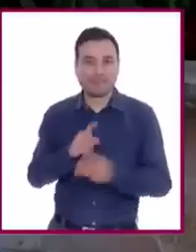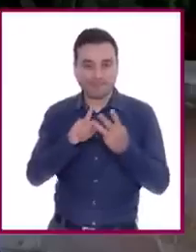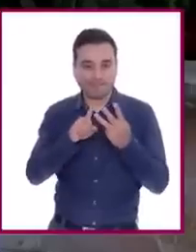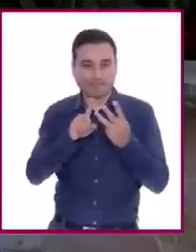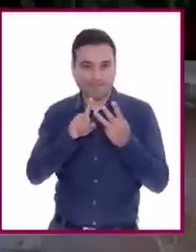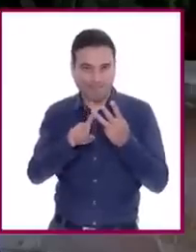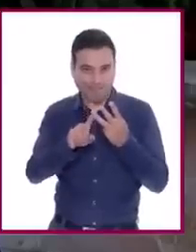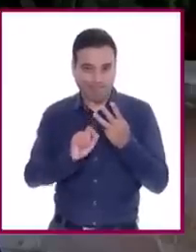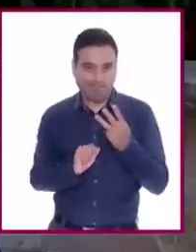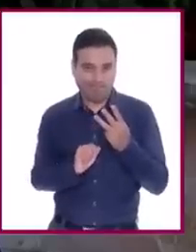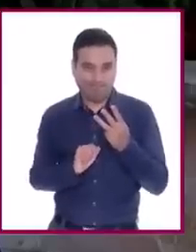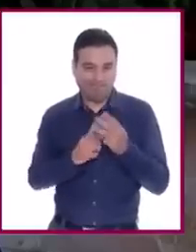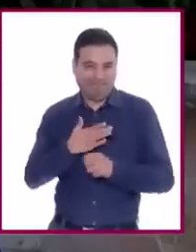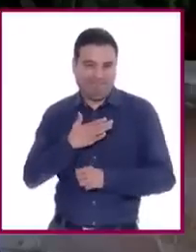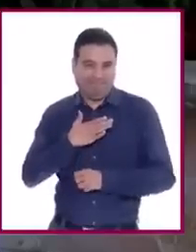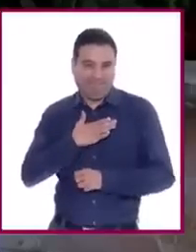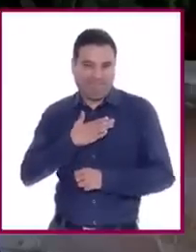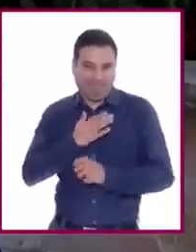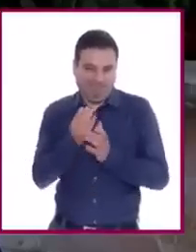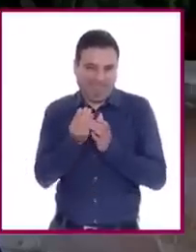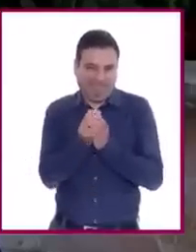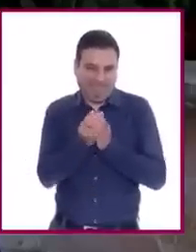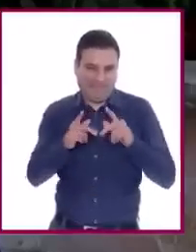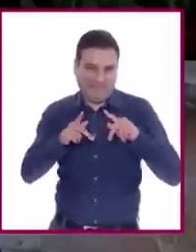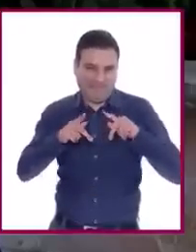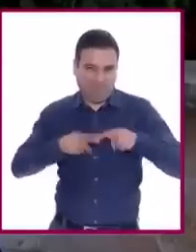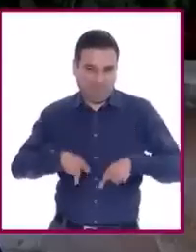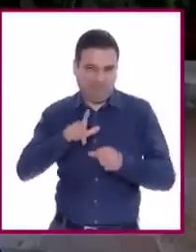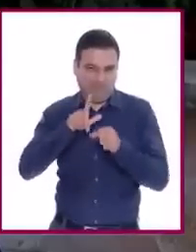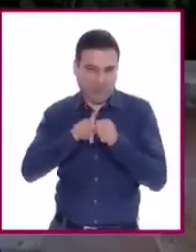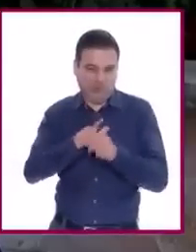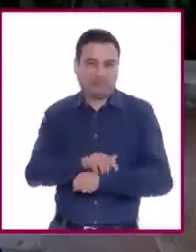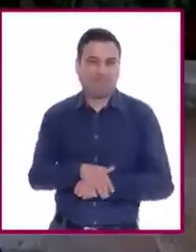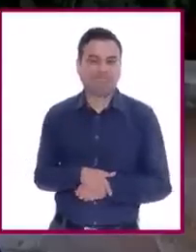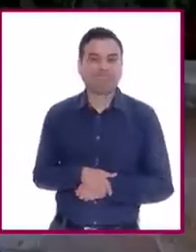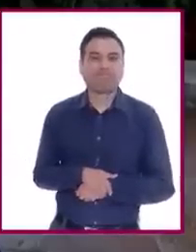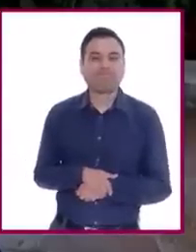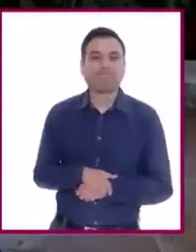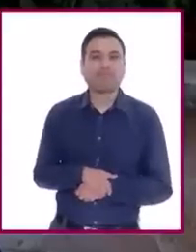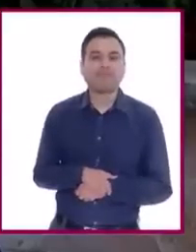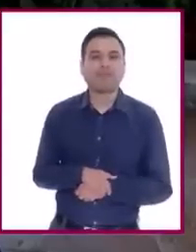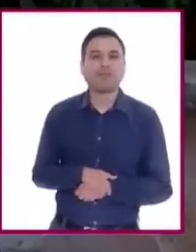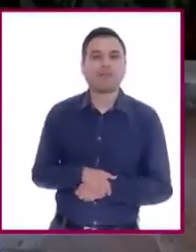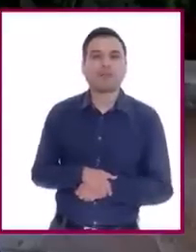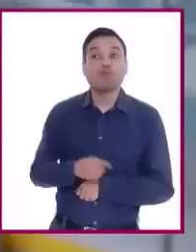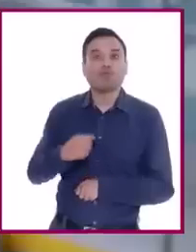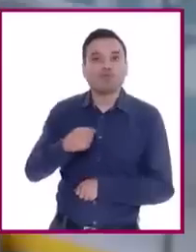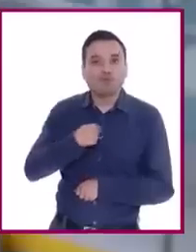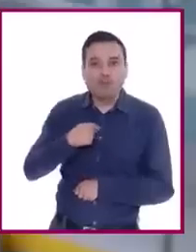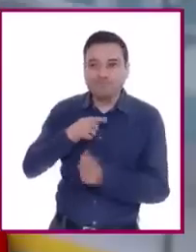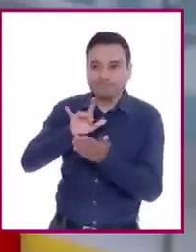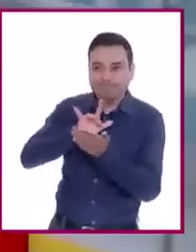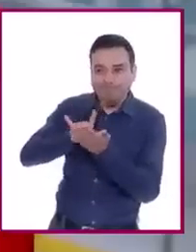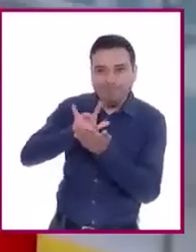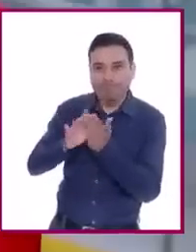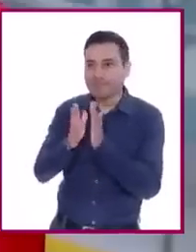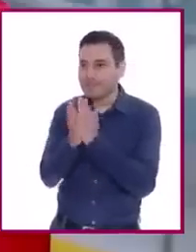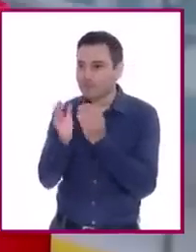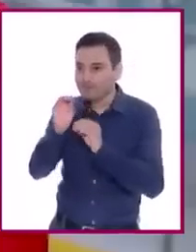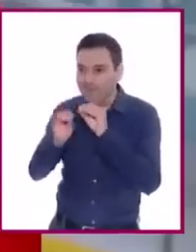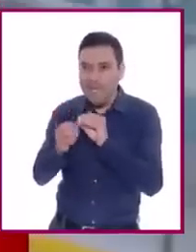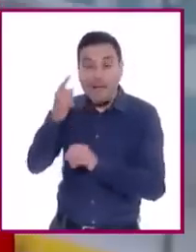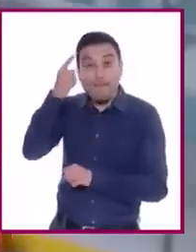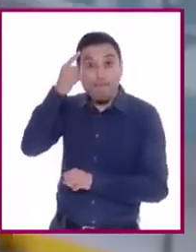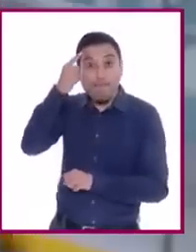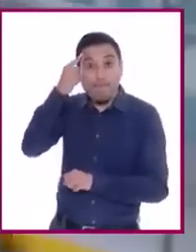pues lo vi como una oportunidad para que en algún momento momento mi nieto pueda trabajar con un